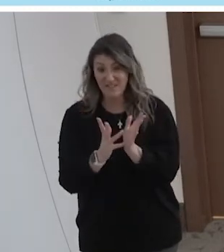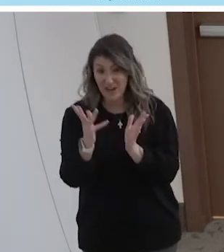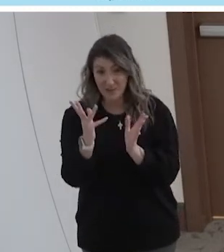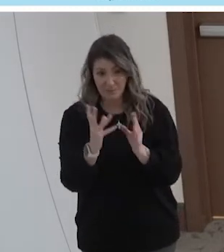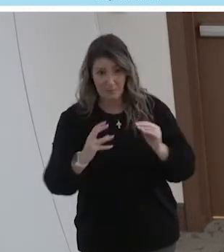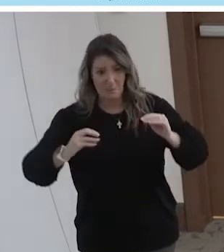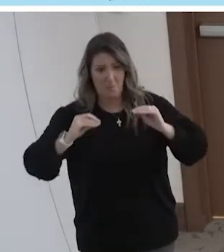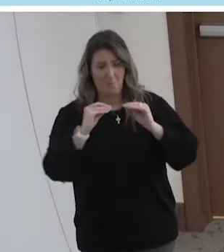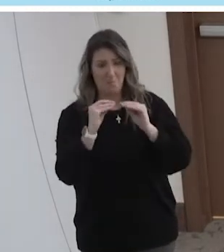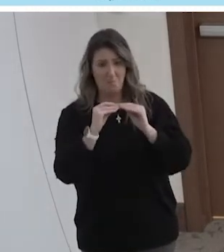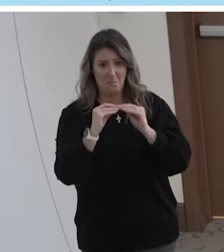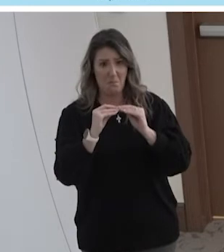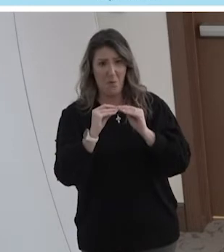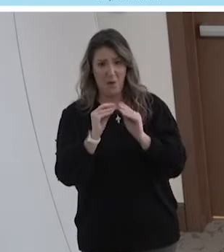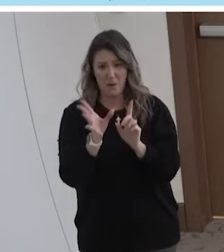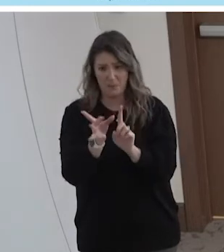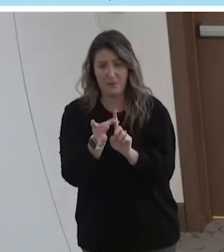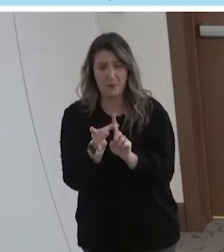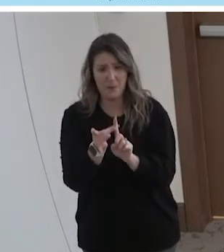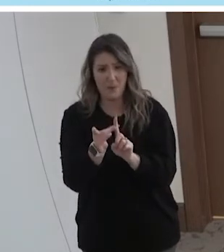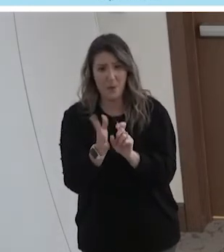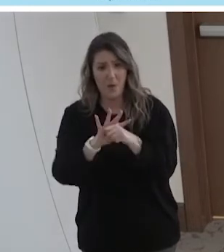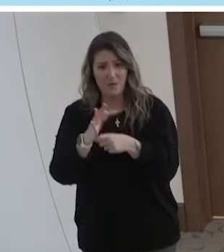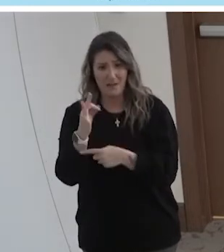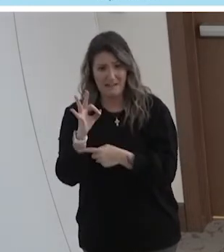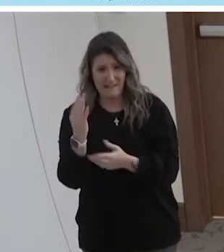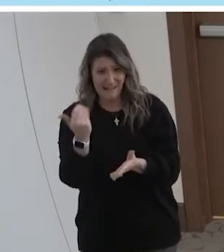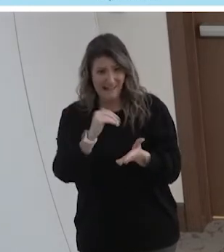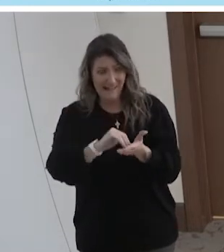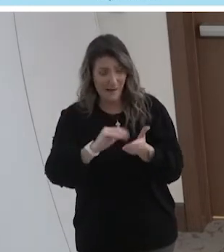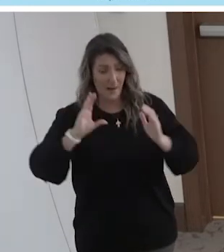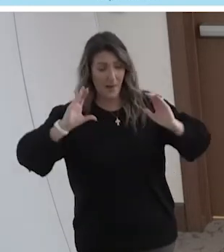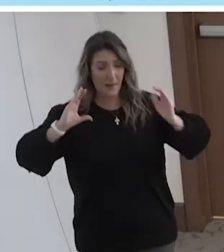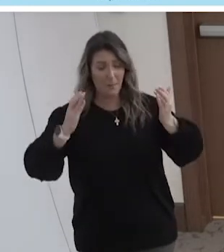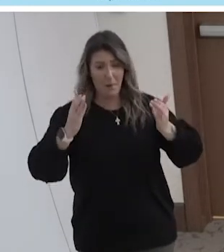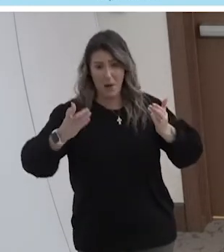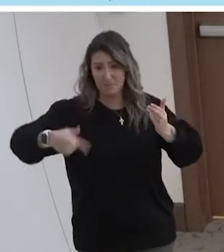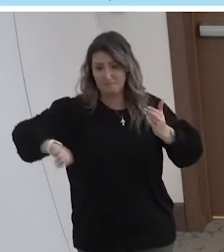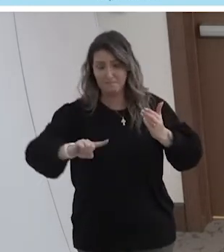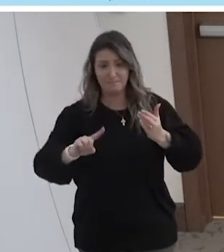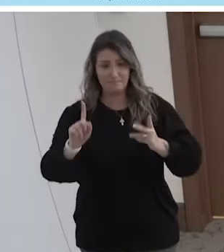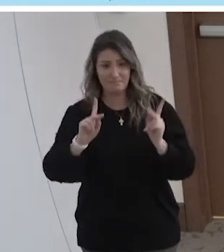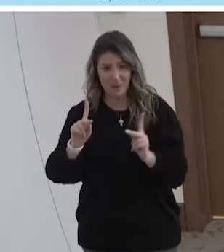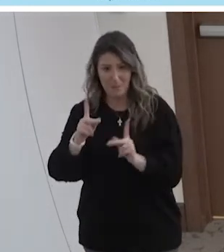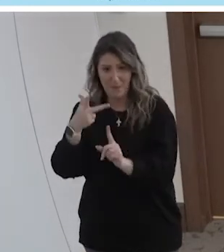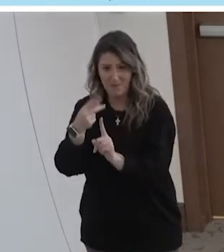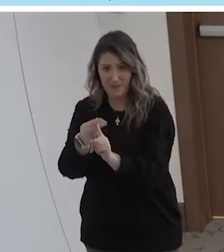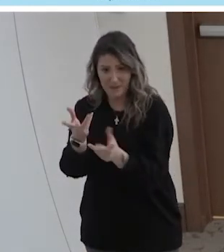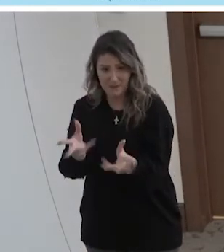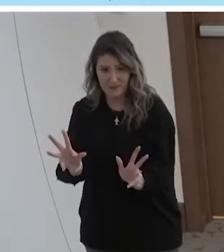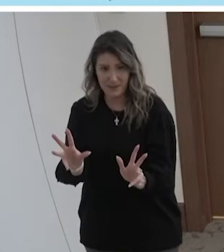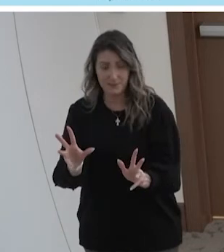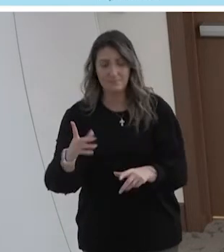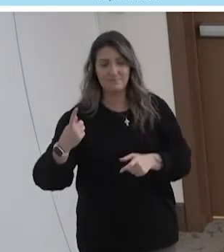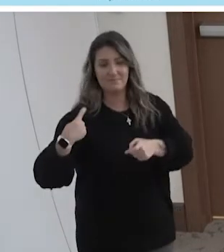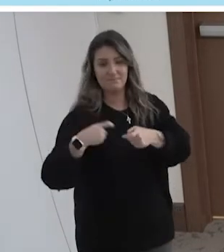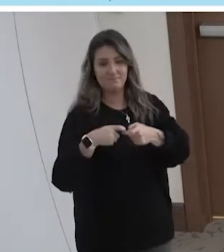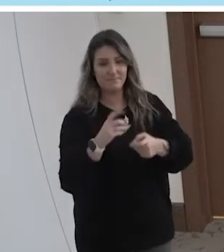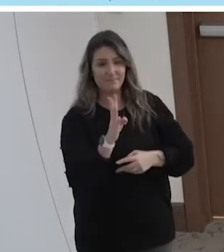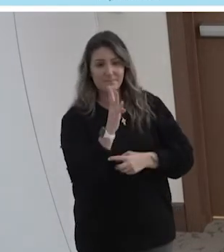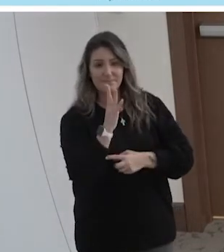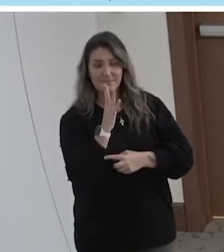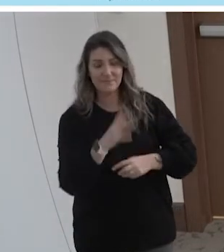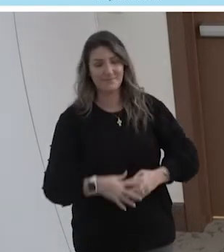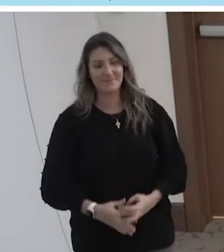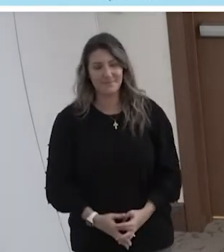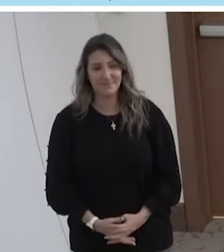likely to get COVID-19 again as compared to those who get vaccinated. Sabemos que las personas que